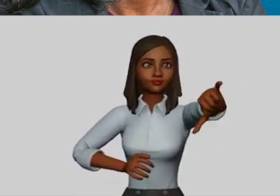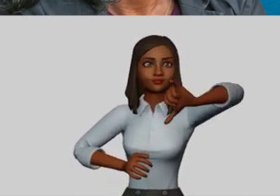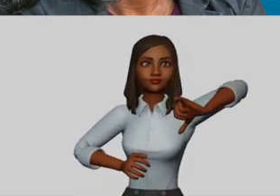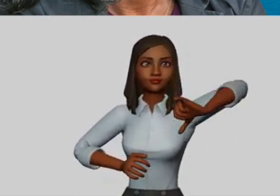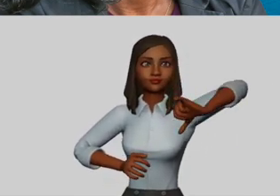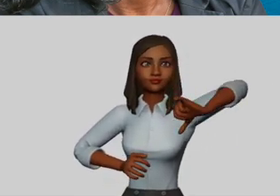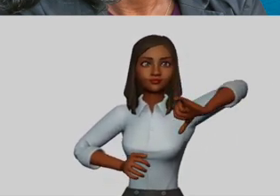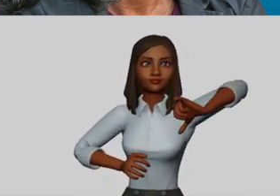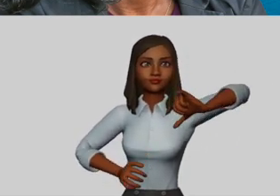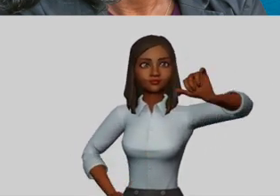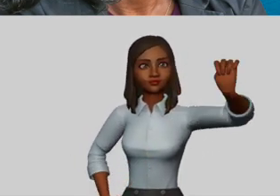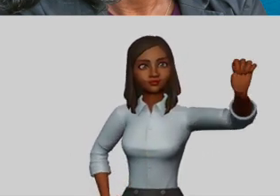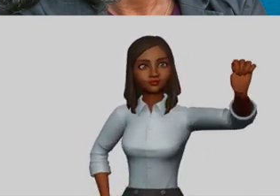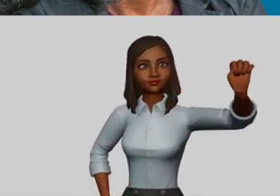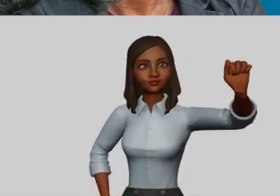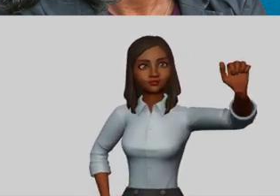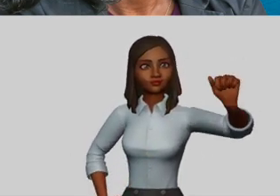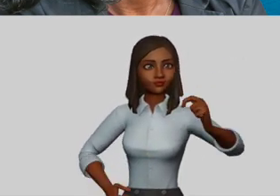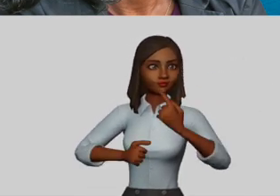comer.